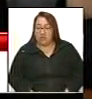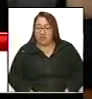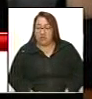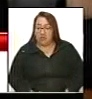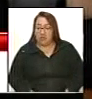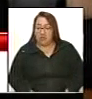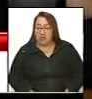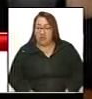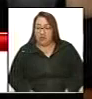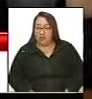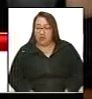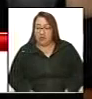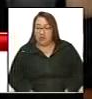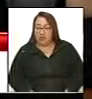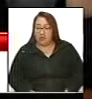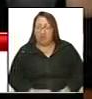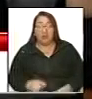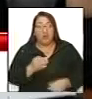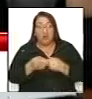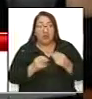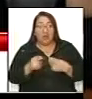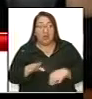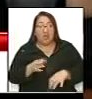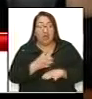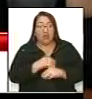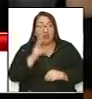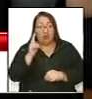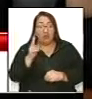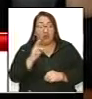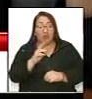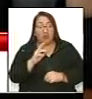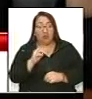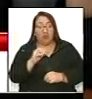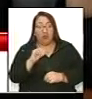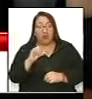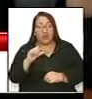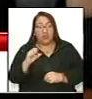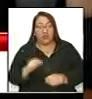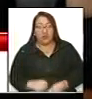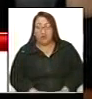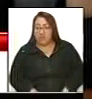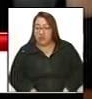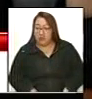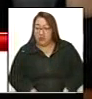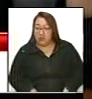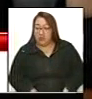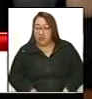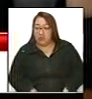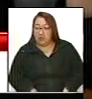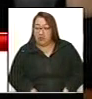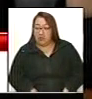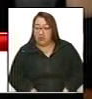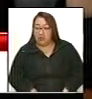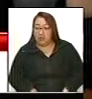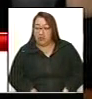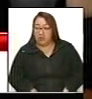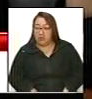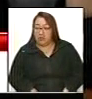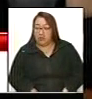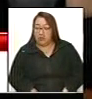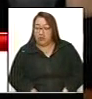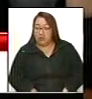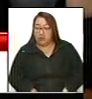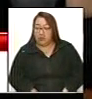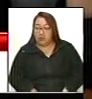Pero también debo entrar a reiterar lo que ha dicho ya el profesor Moisés Rejano Vinci, ¿no?, que